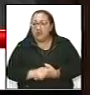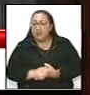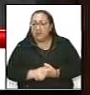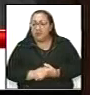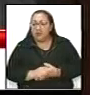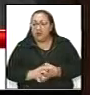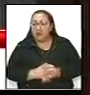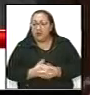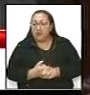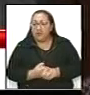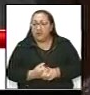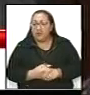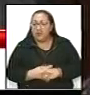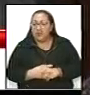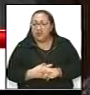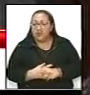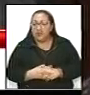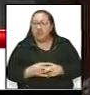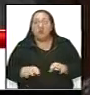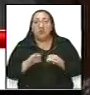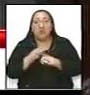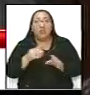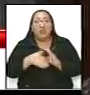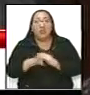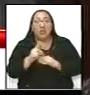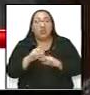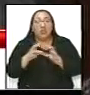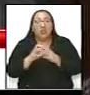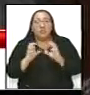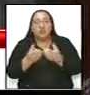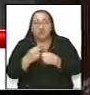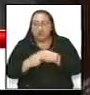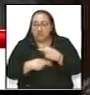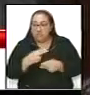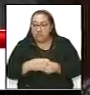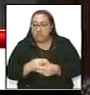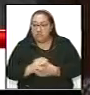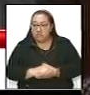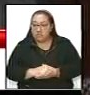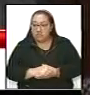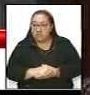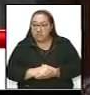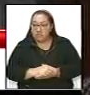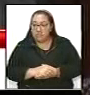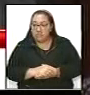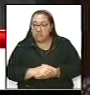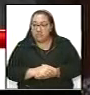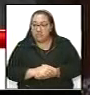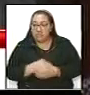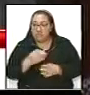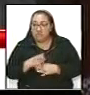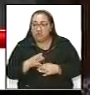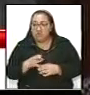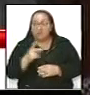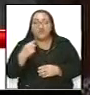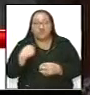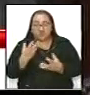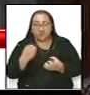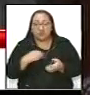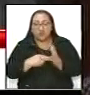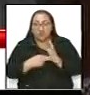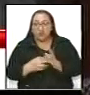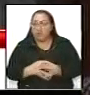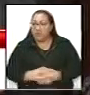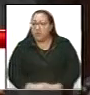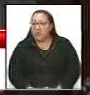quererlo e impulsarlo dentro de la representación nacional, y creo que estamos para ello acá, señor presidente. Eso es lo que yo quería